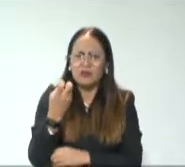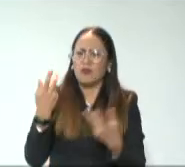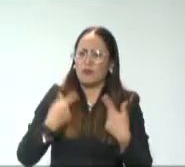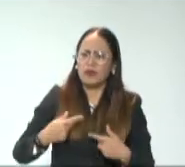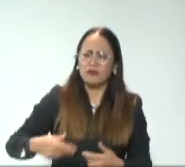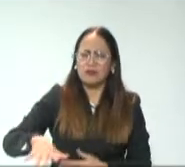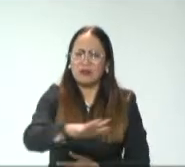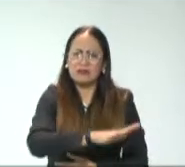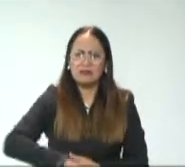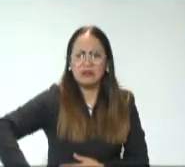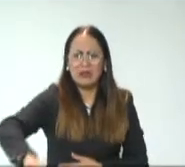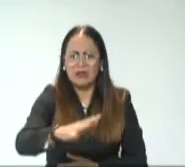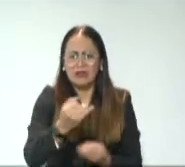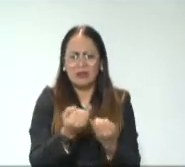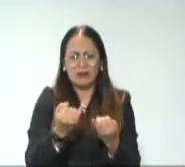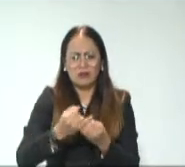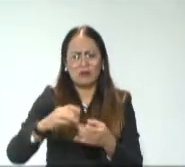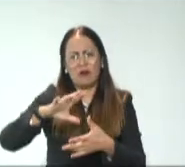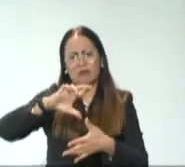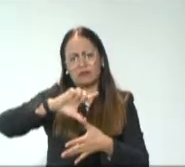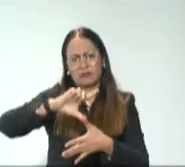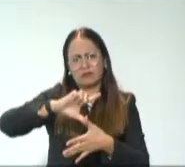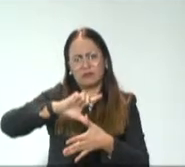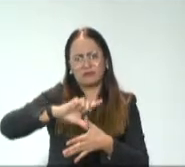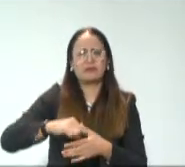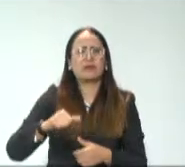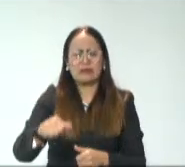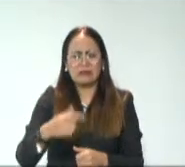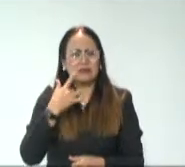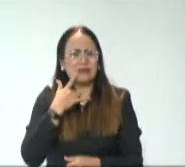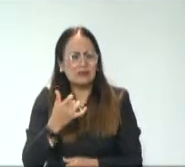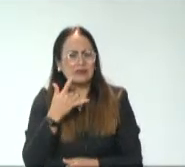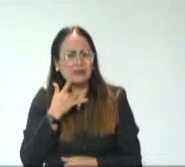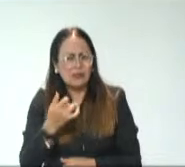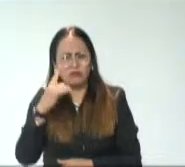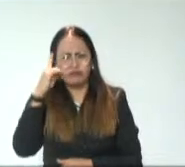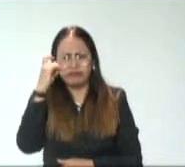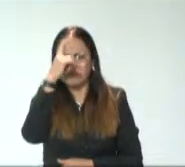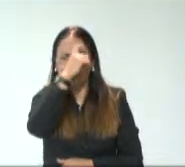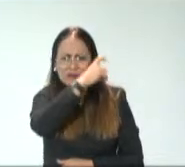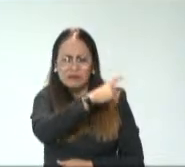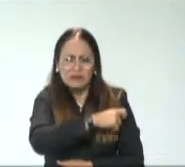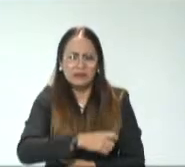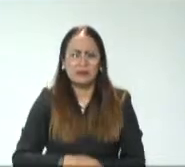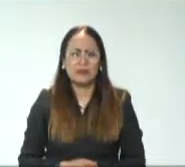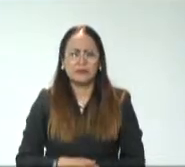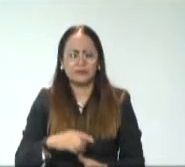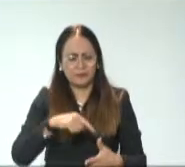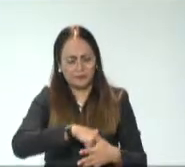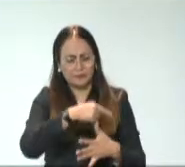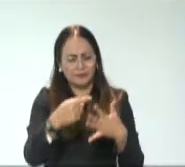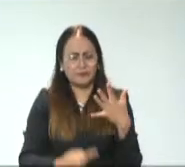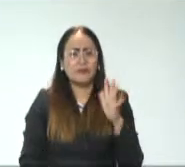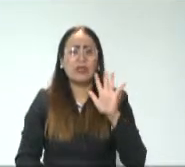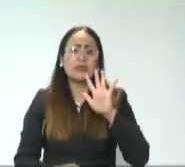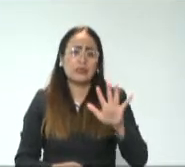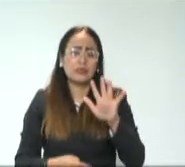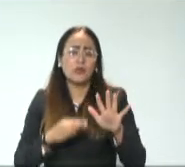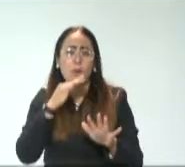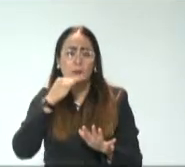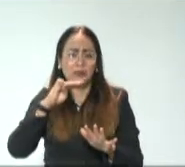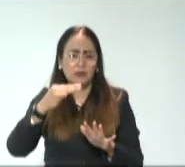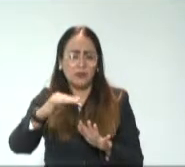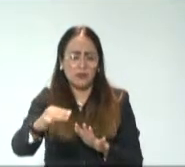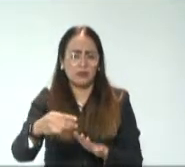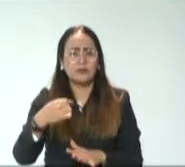todos los países de la región una serie de desafíos y hay diría yo cinco eh mensajes que me